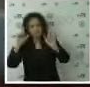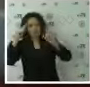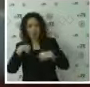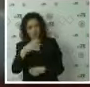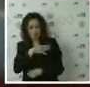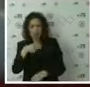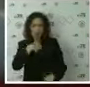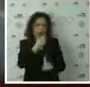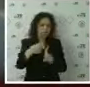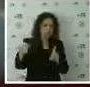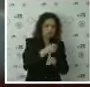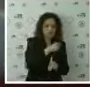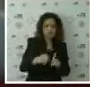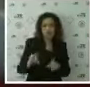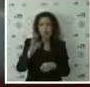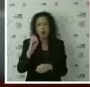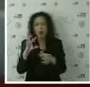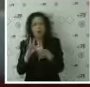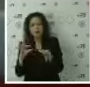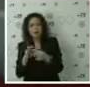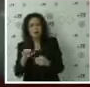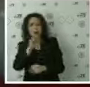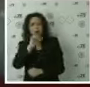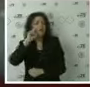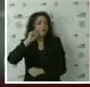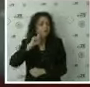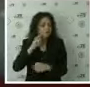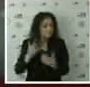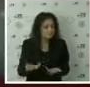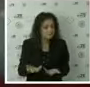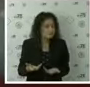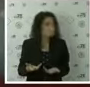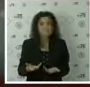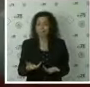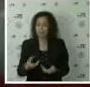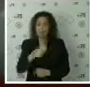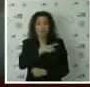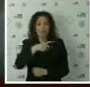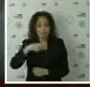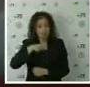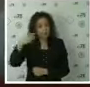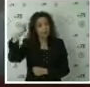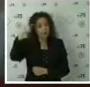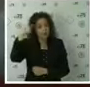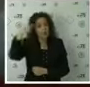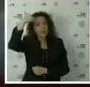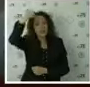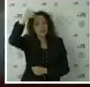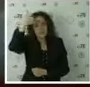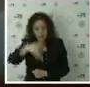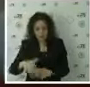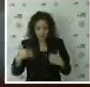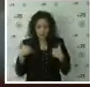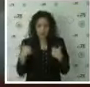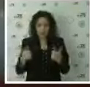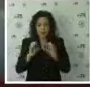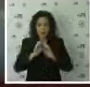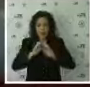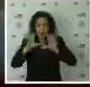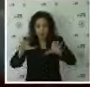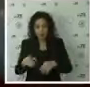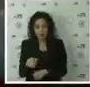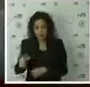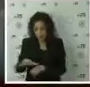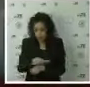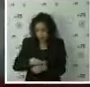de educación sexual, o en fin. Eso es algo que deben de tener muy en cuenta y que entender que ese espacio